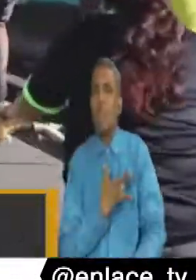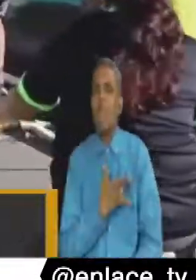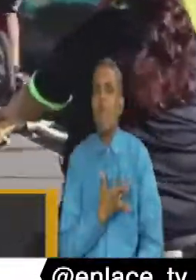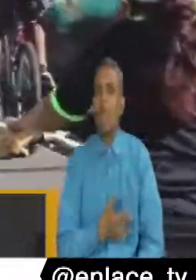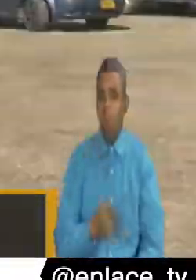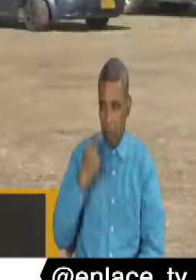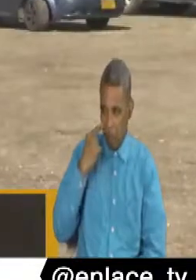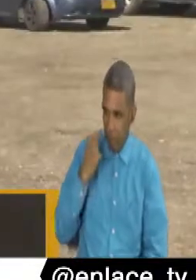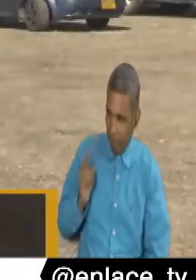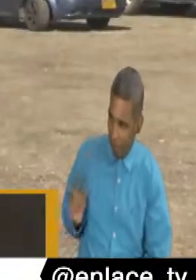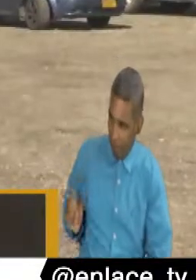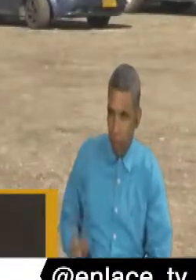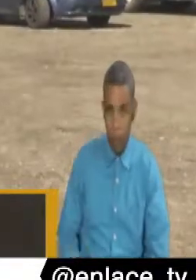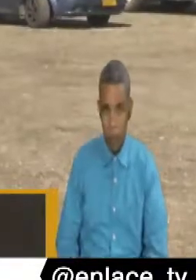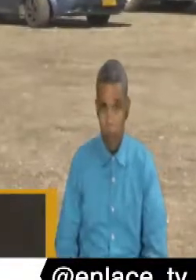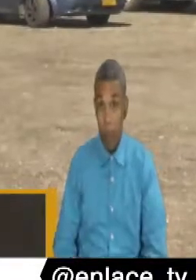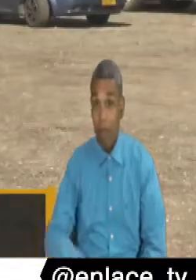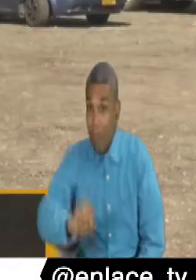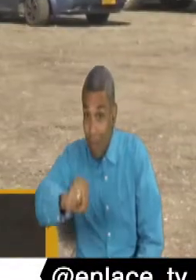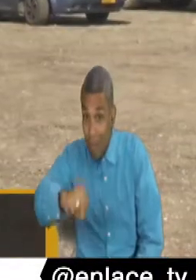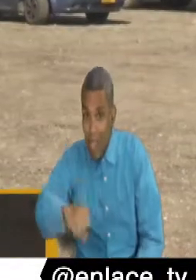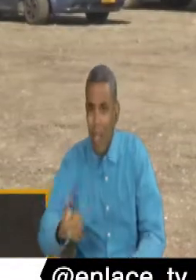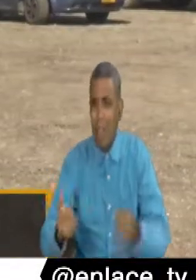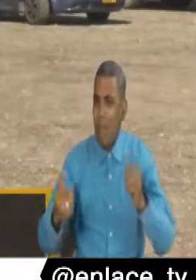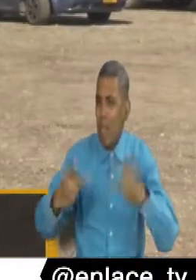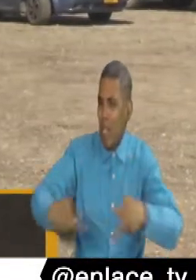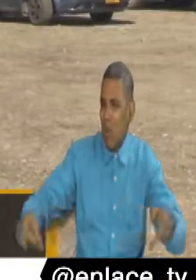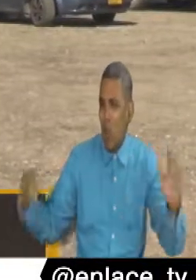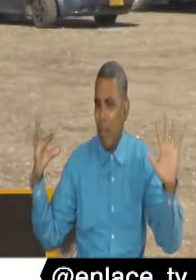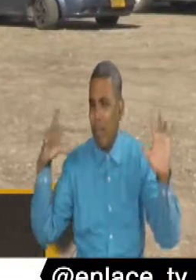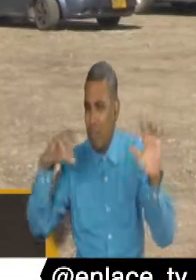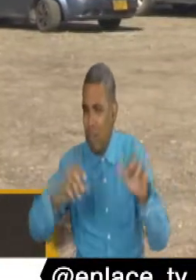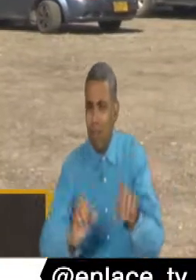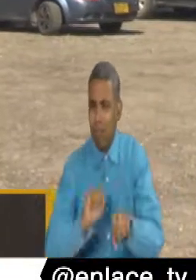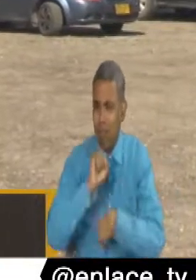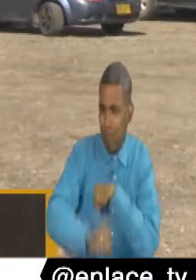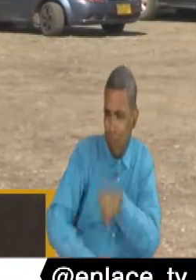actividades. Me gustó la integración de la gente, me gustó que marchamos